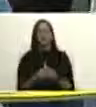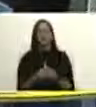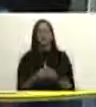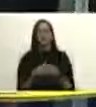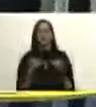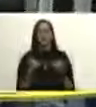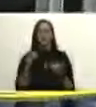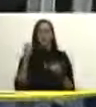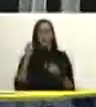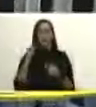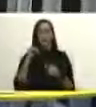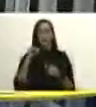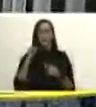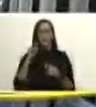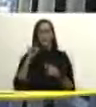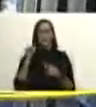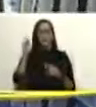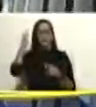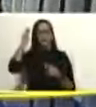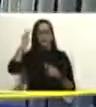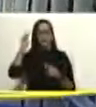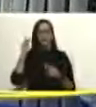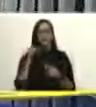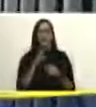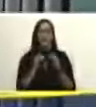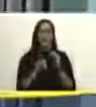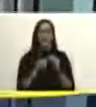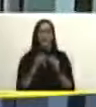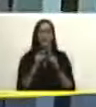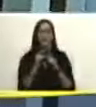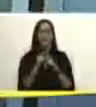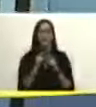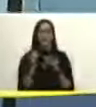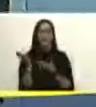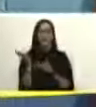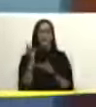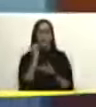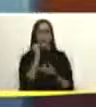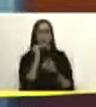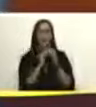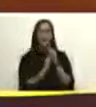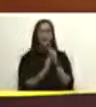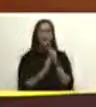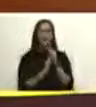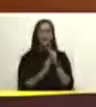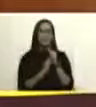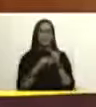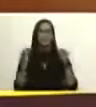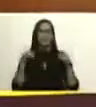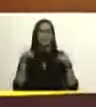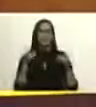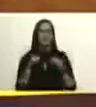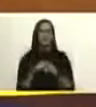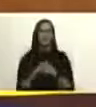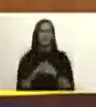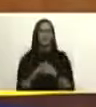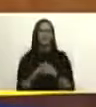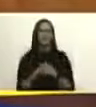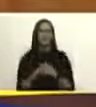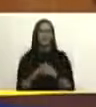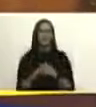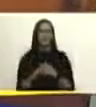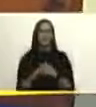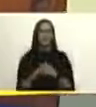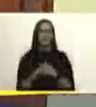la profesora María Pérez nos va a hablar de eso, pero yo quiero darle la palabra a esta joven lideresa de aquí, de Ejido, que